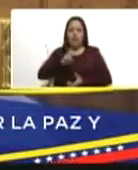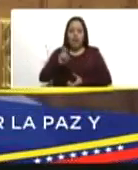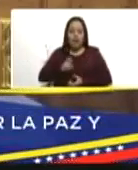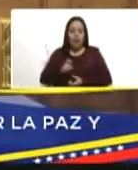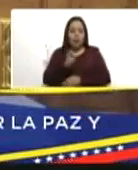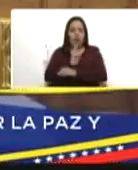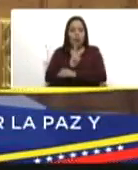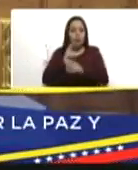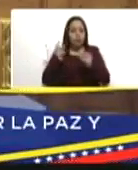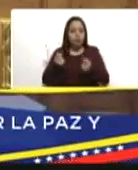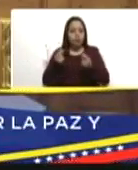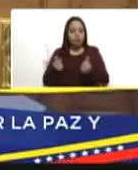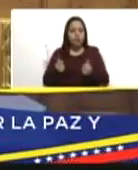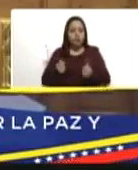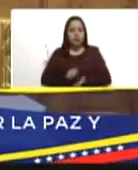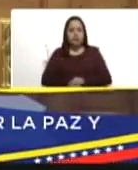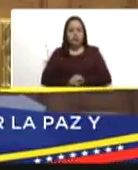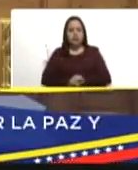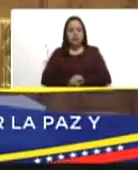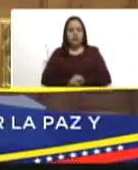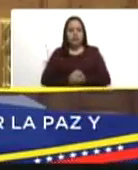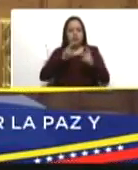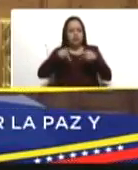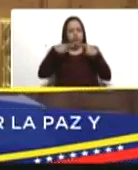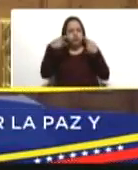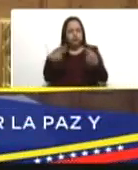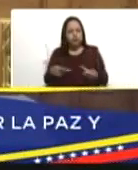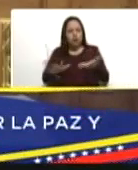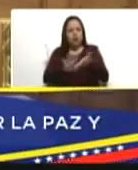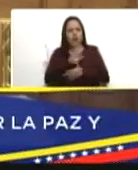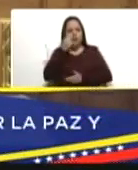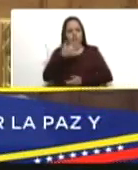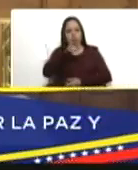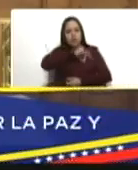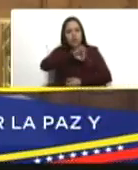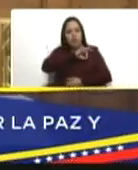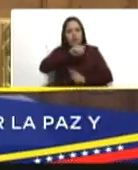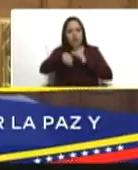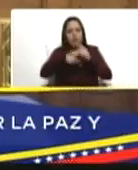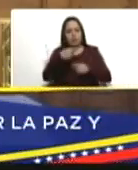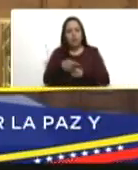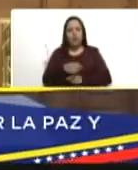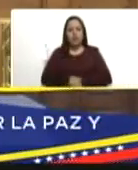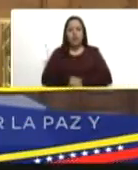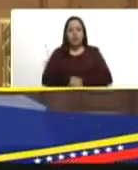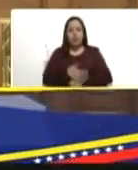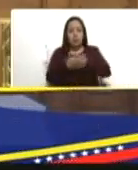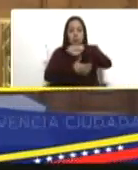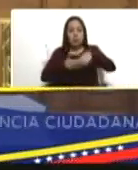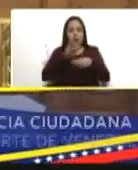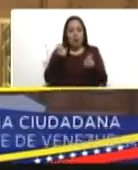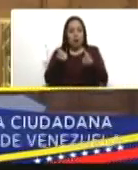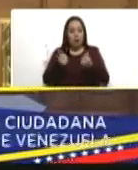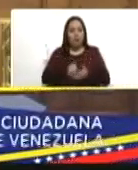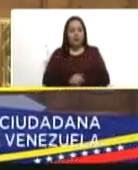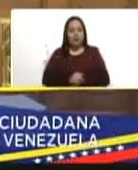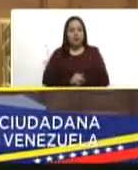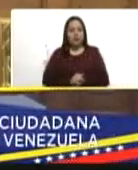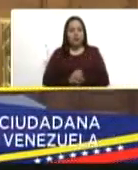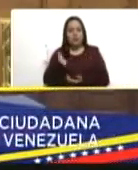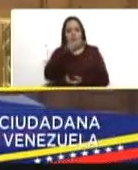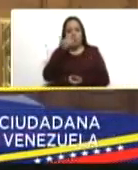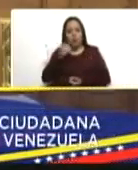acelerar la recuperación del estado de bienestar perdido por el económico recuperar las